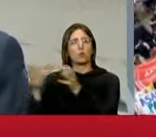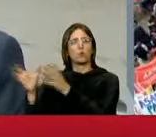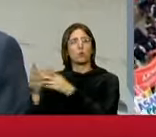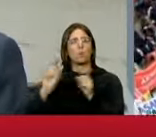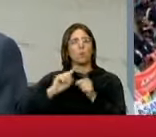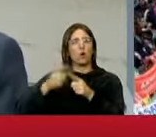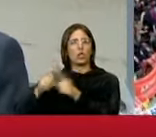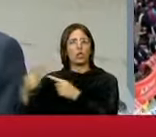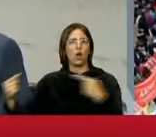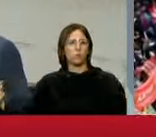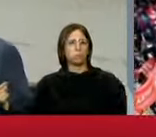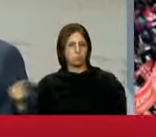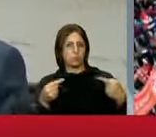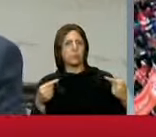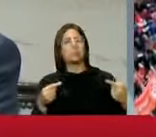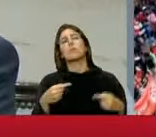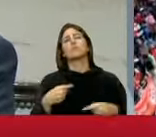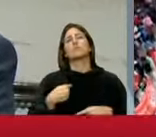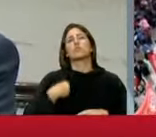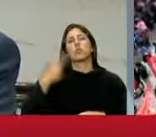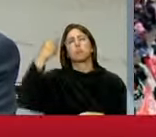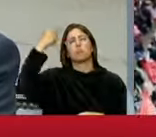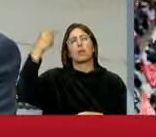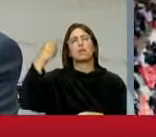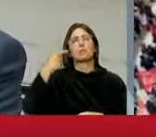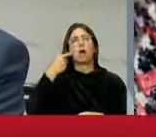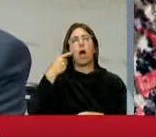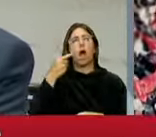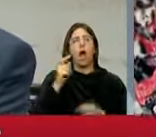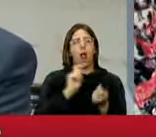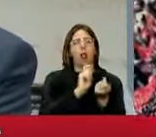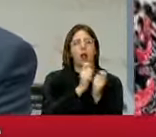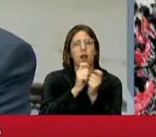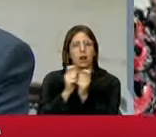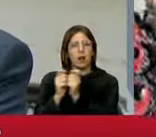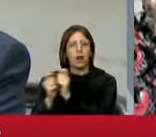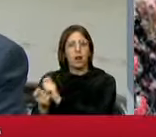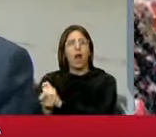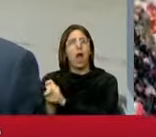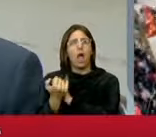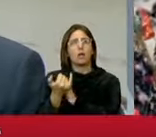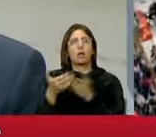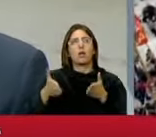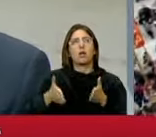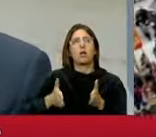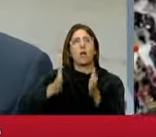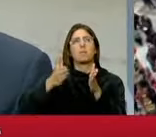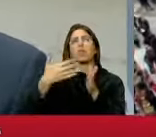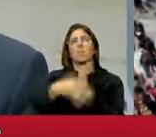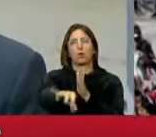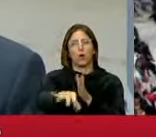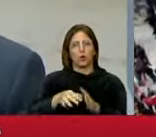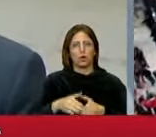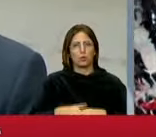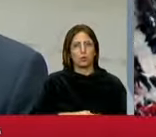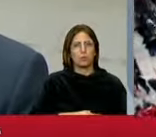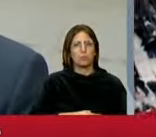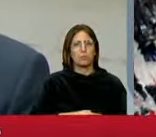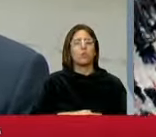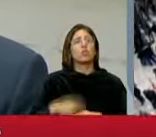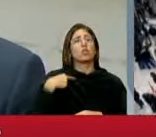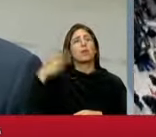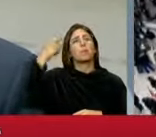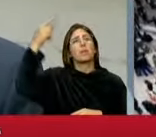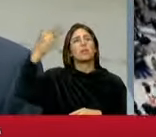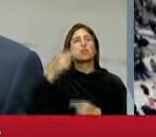jubilatoria, claro. ¿Y qué es lo que dicen desde el oficialismo? Esta vez no. Claro. Esta vez, de ninguna manera. Desde el